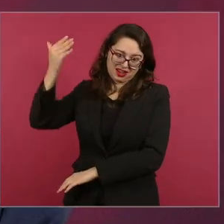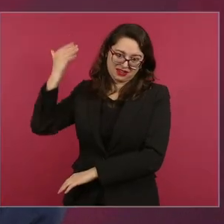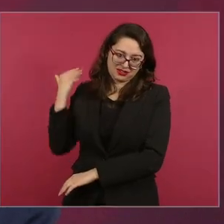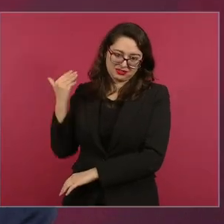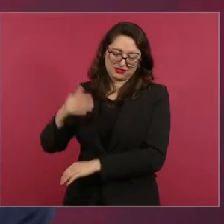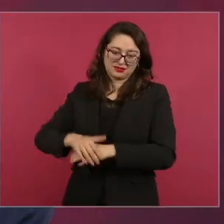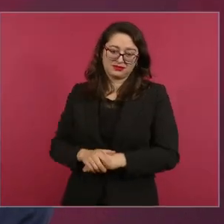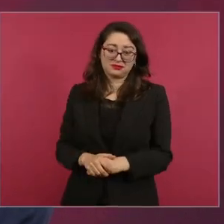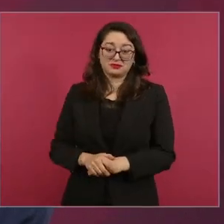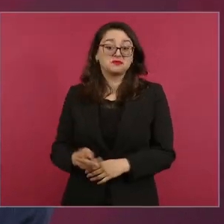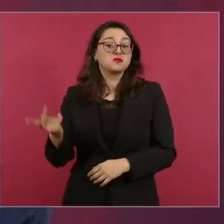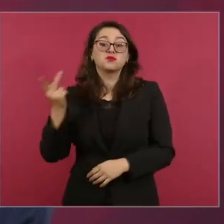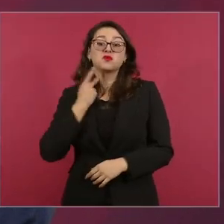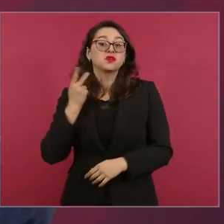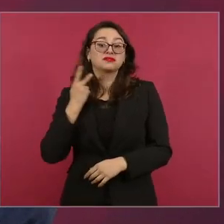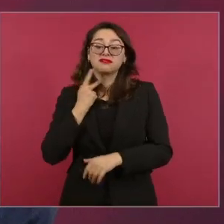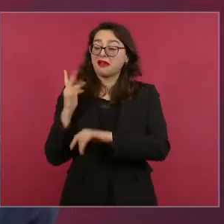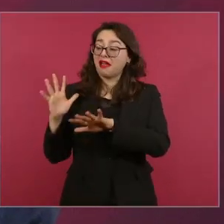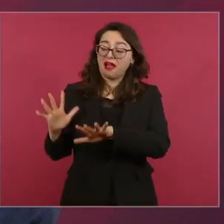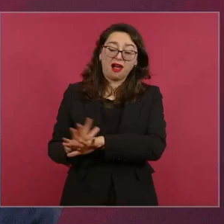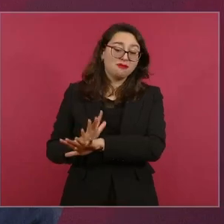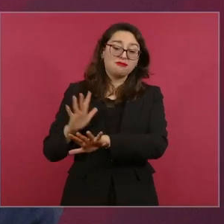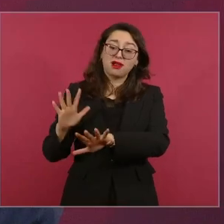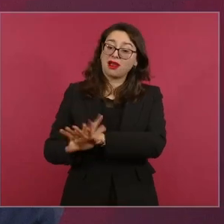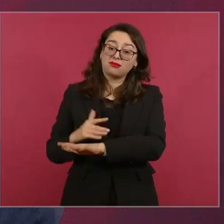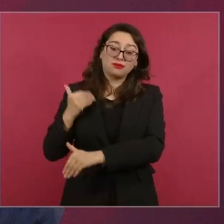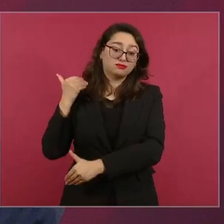y política es tiempo.